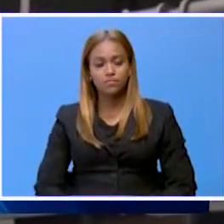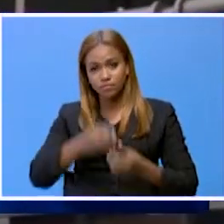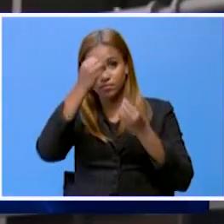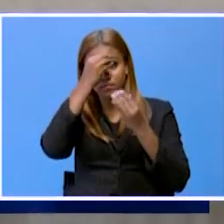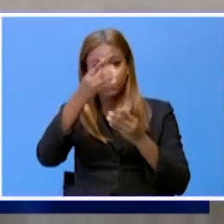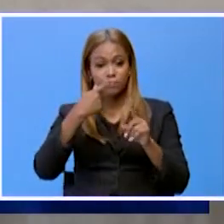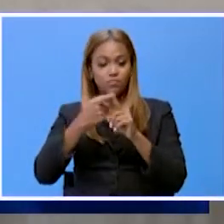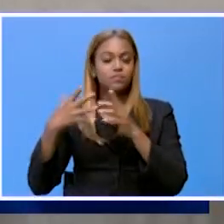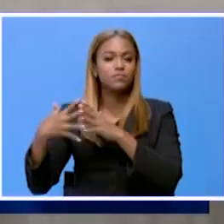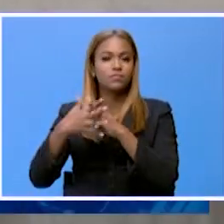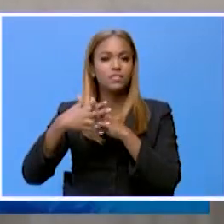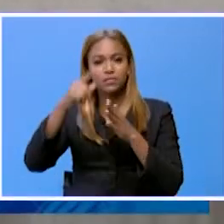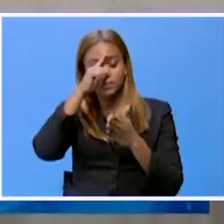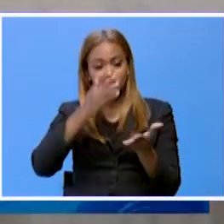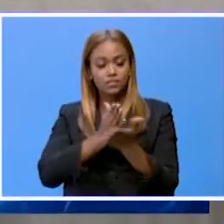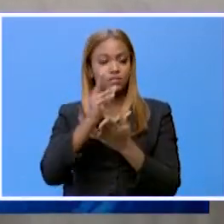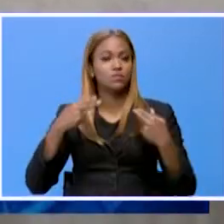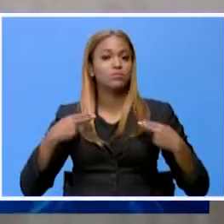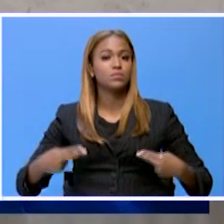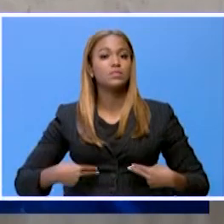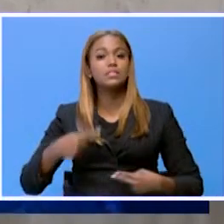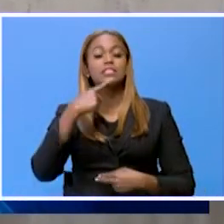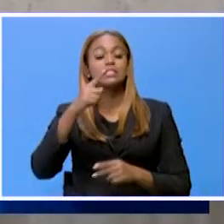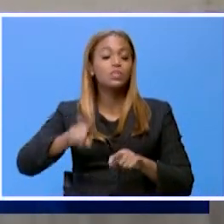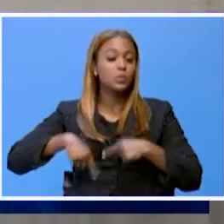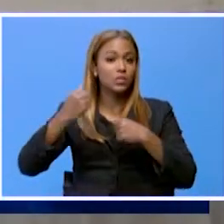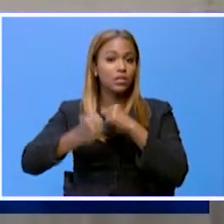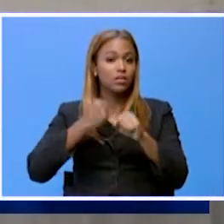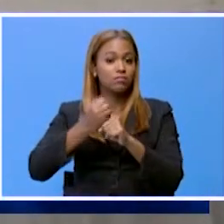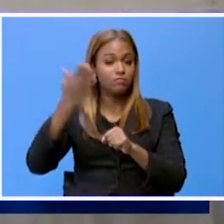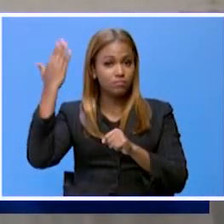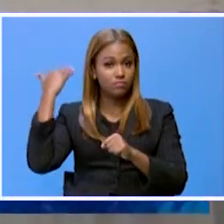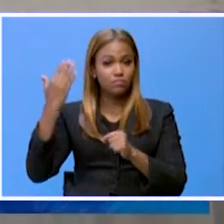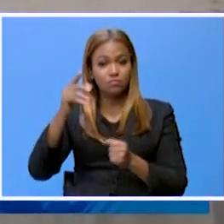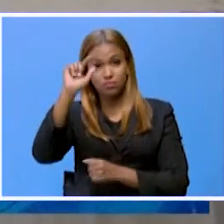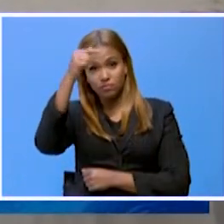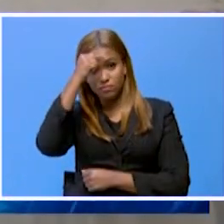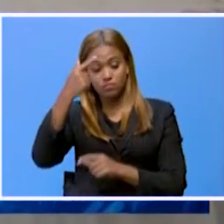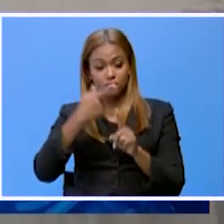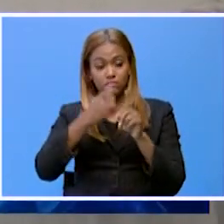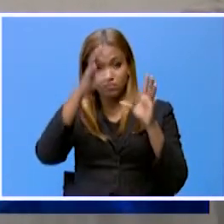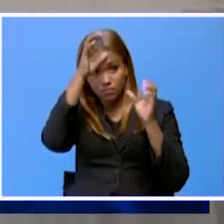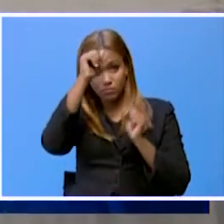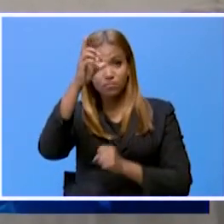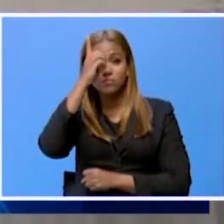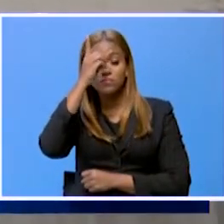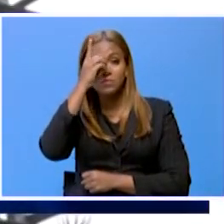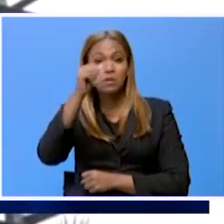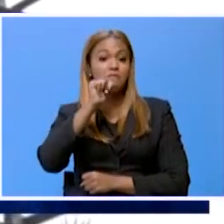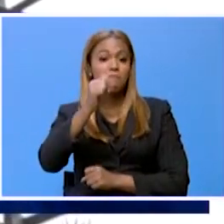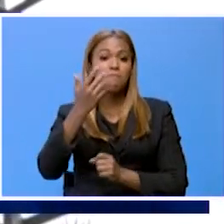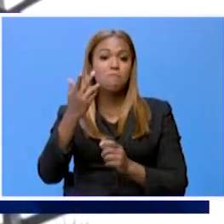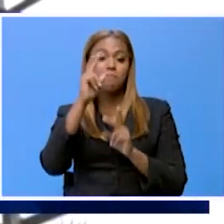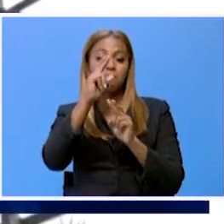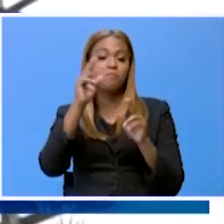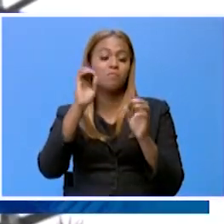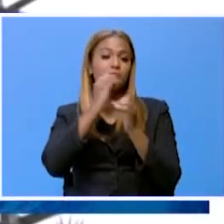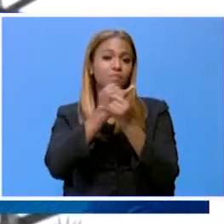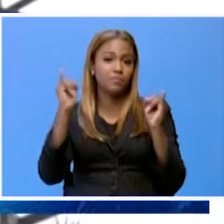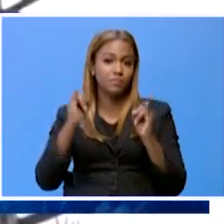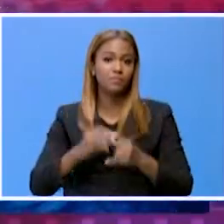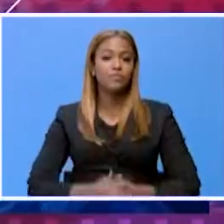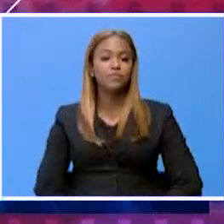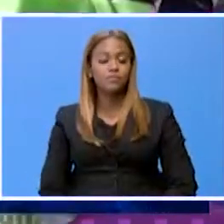Informe de Estados Unidos sobre derechos humanos asegura que durante el año pasado el gobierno de Danilo Medina no respetó la independencia.